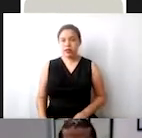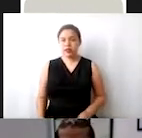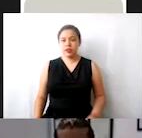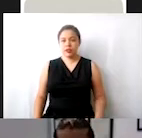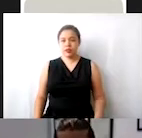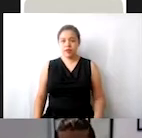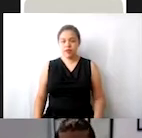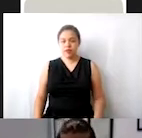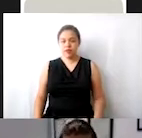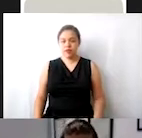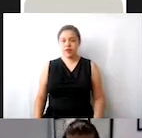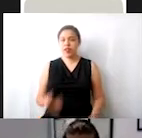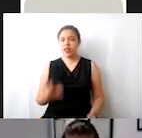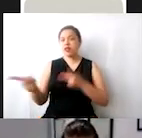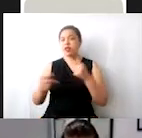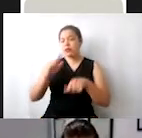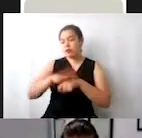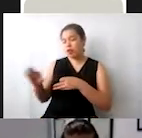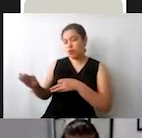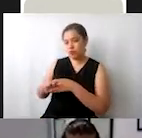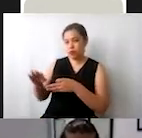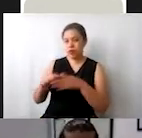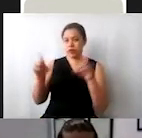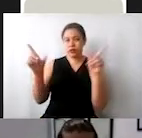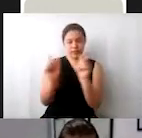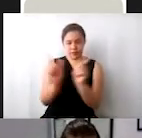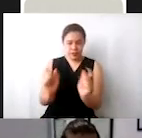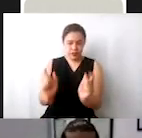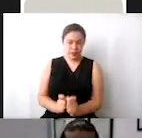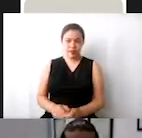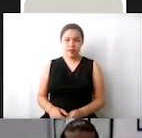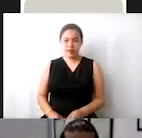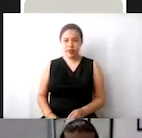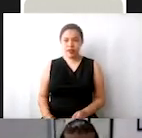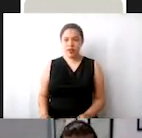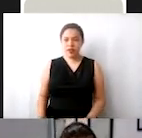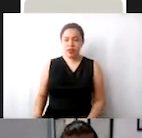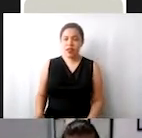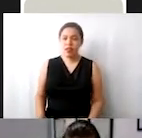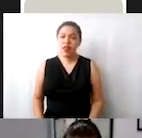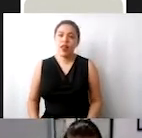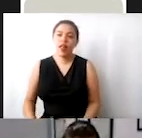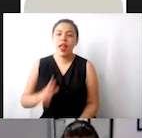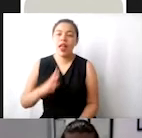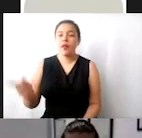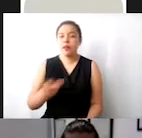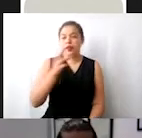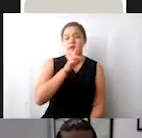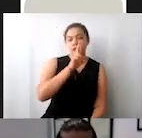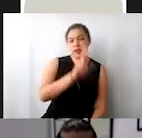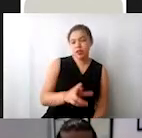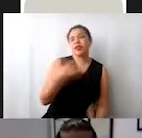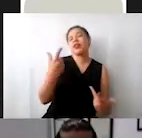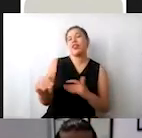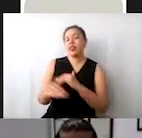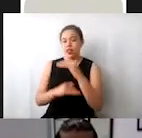En las preguntas frecuentes están resumidas aquí. Ahí está la pregunta y la respuesta y el fundamento, pero